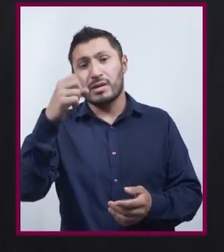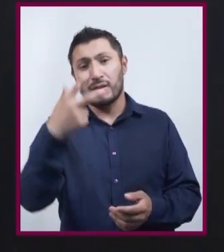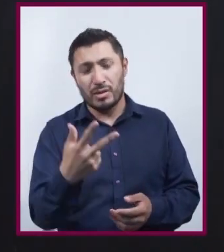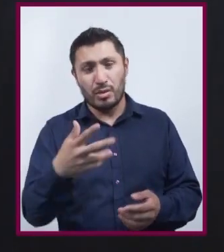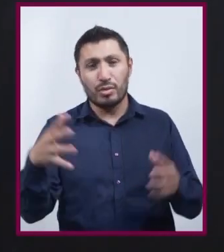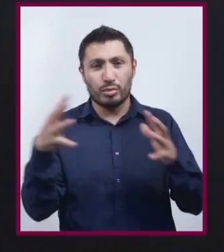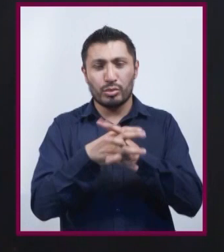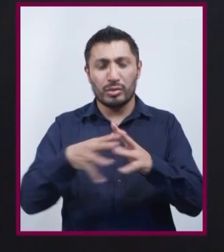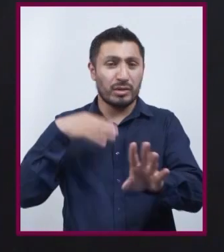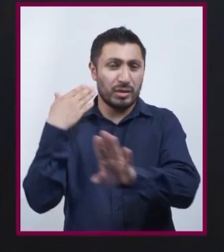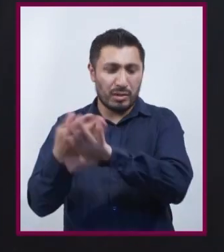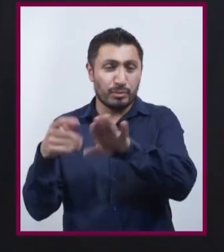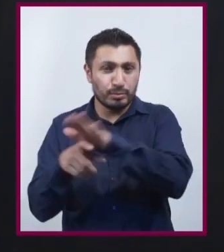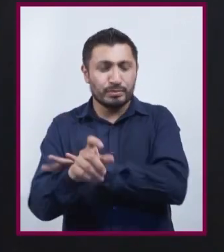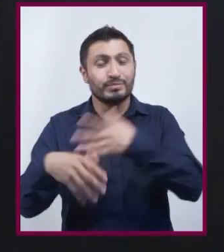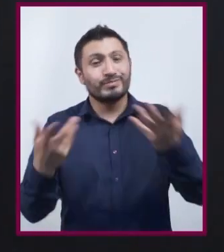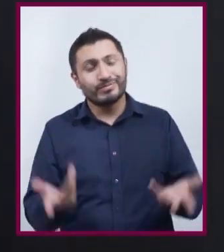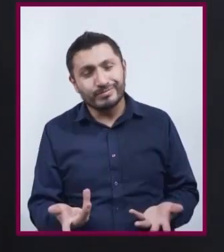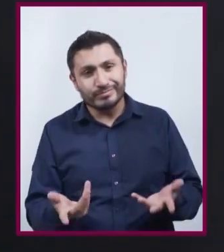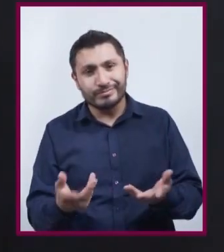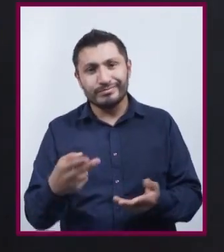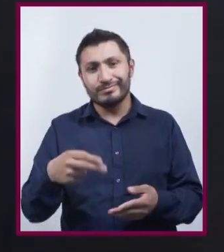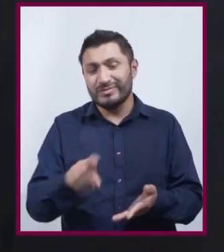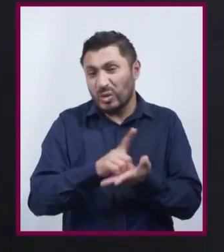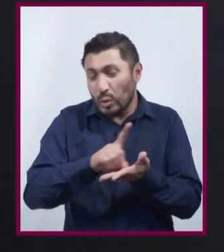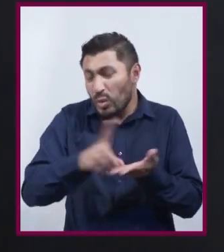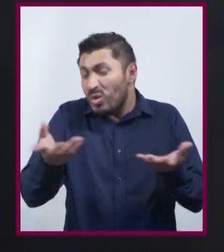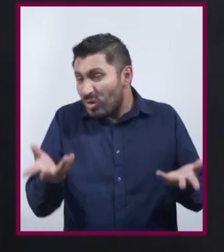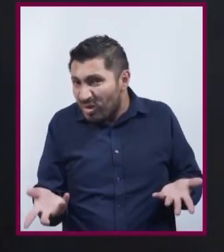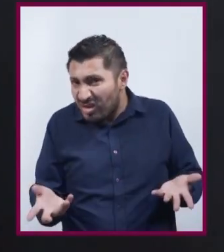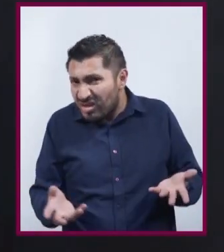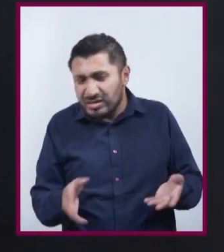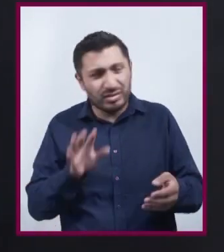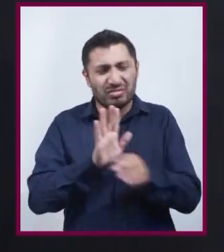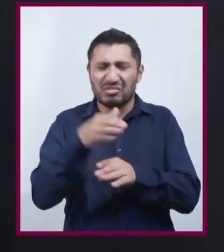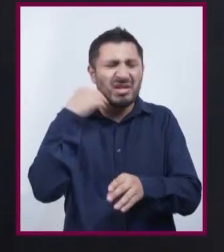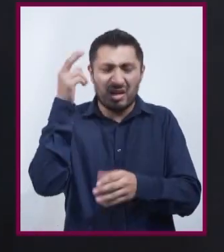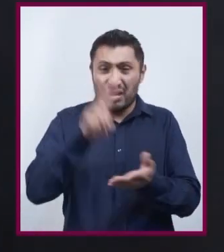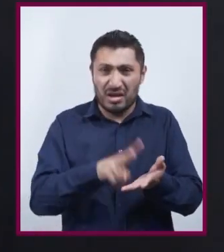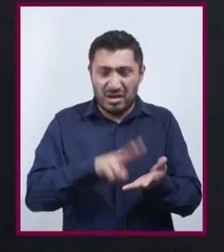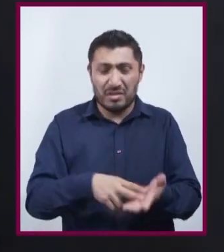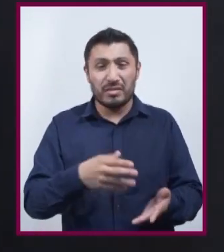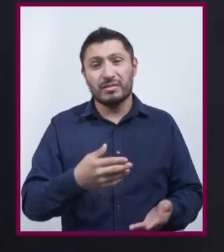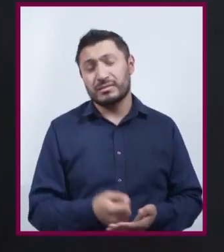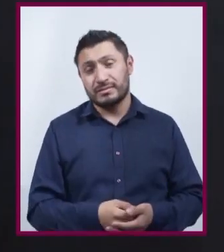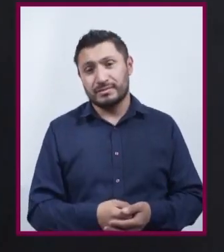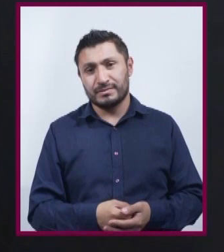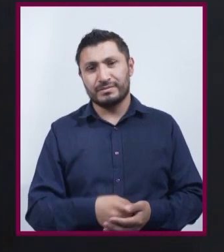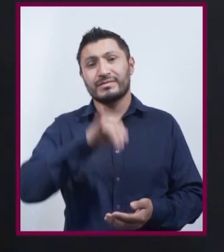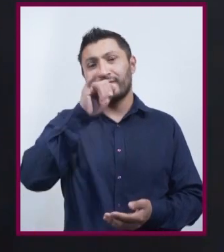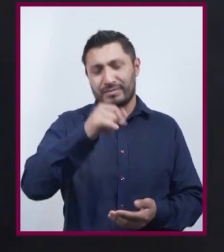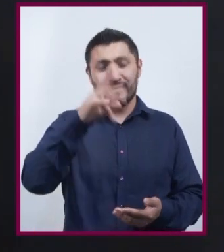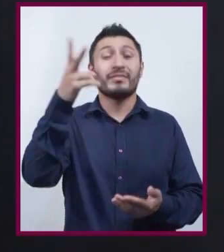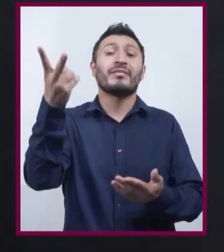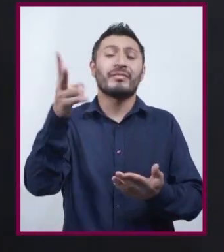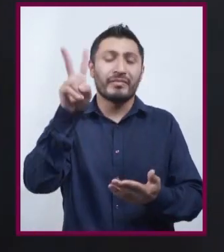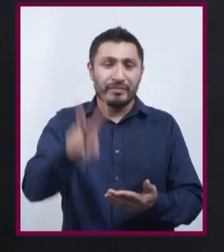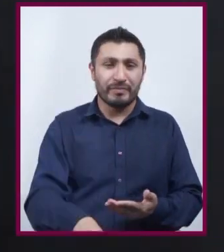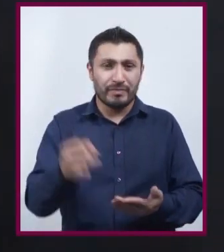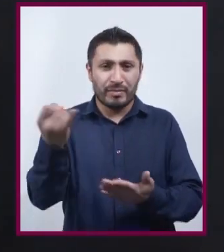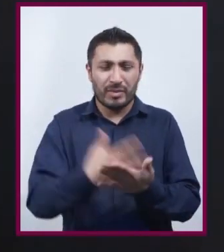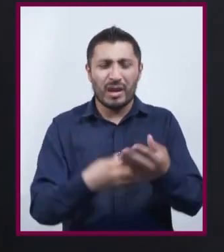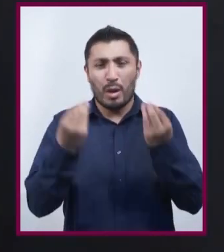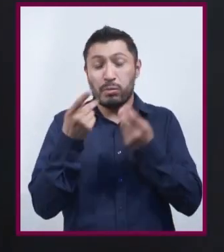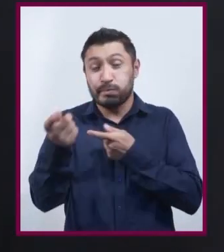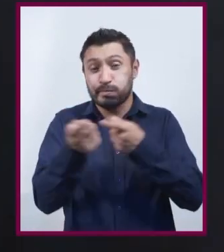la guerra contra el narcotráfico? Cualquiera puede ser válida. Sí es cierto, las imágenes pueden tener mucho